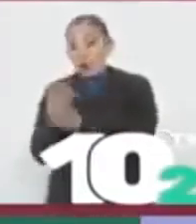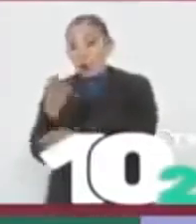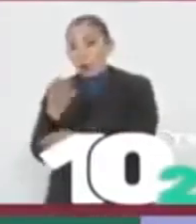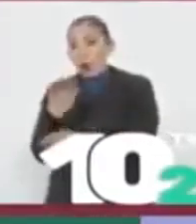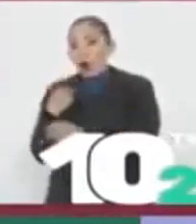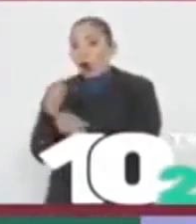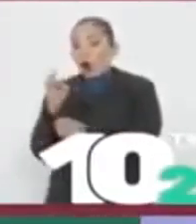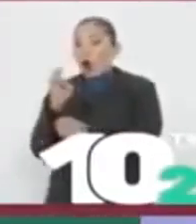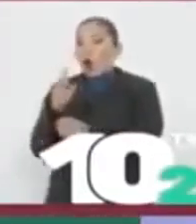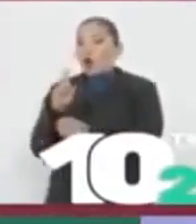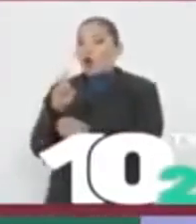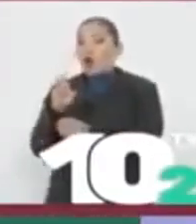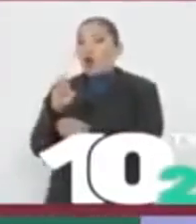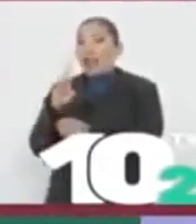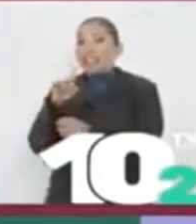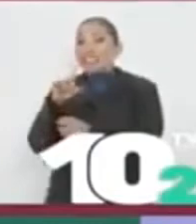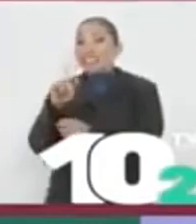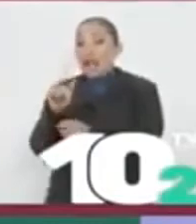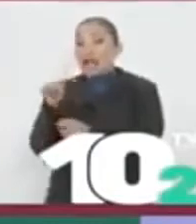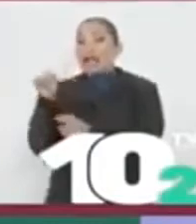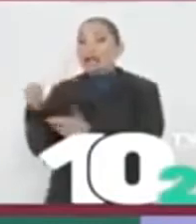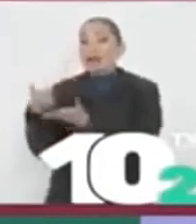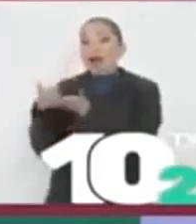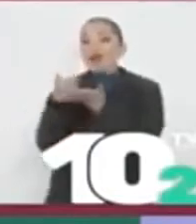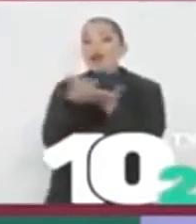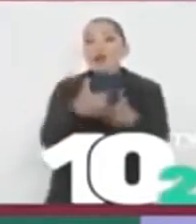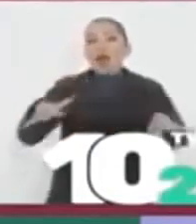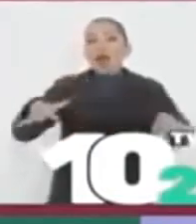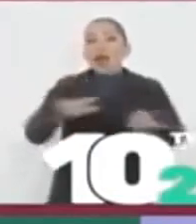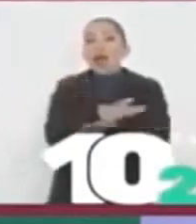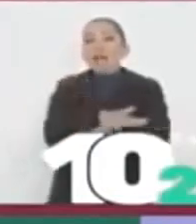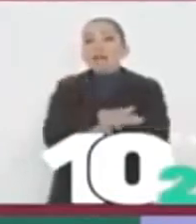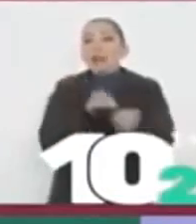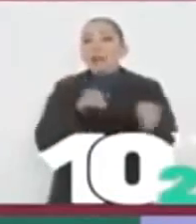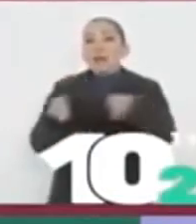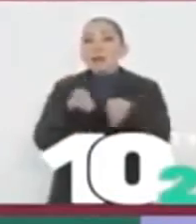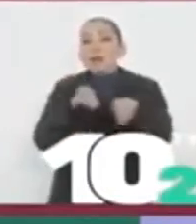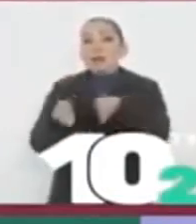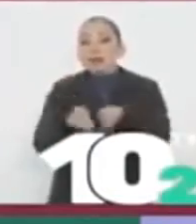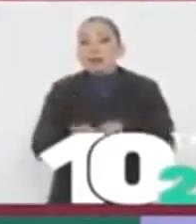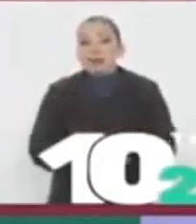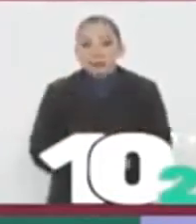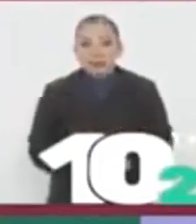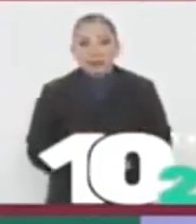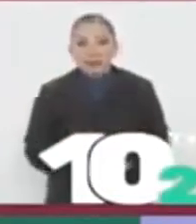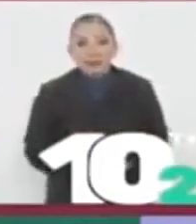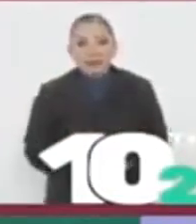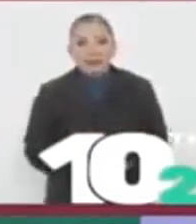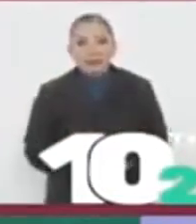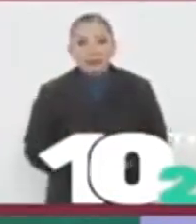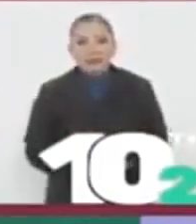el nuevo concepto de fuerza como aquello que causa el cambio en el estado de movimiento de un cuerpo.